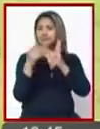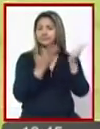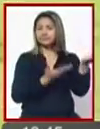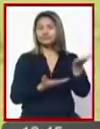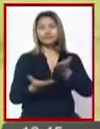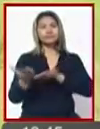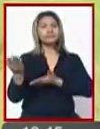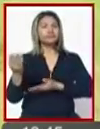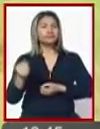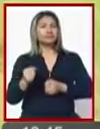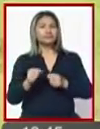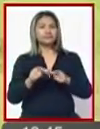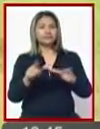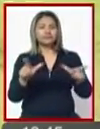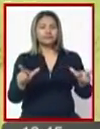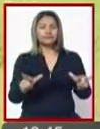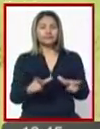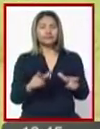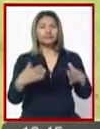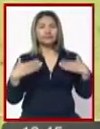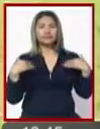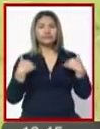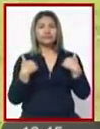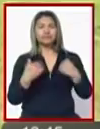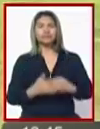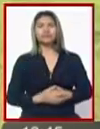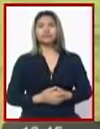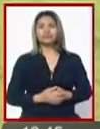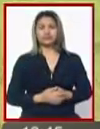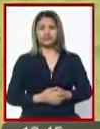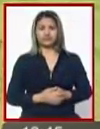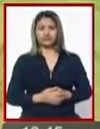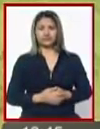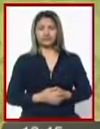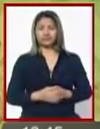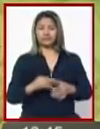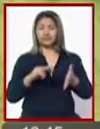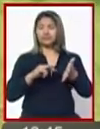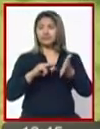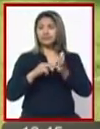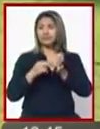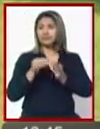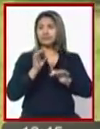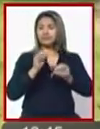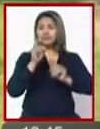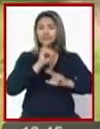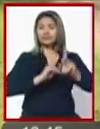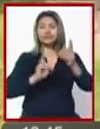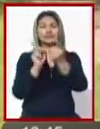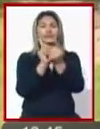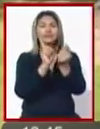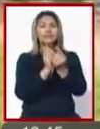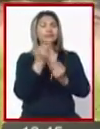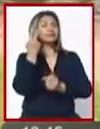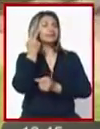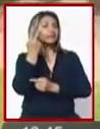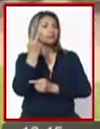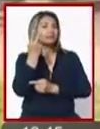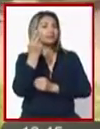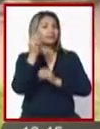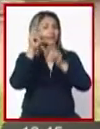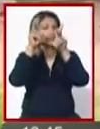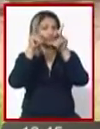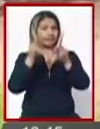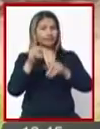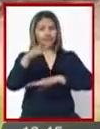llevarlo a un refugio a este animalito. Caterine, permítame también hablar primeramente con los vecinos, quienes vieron a estas